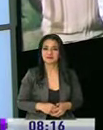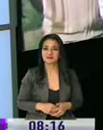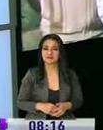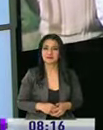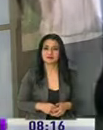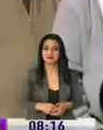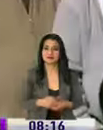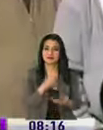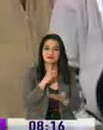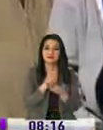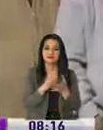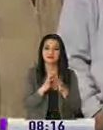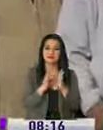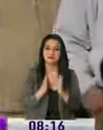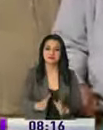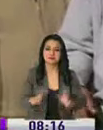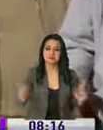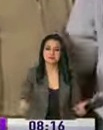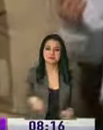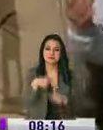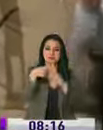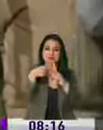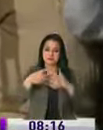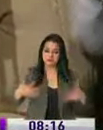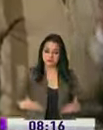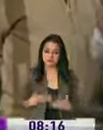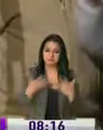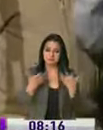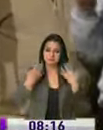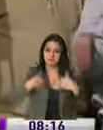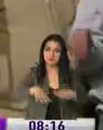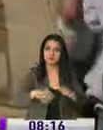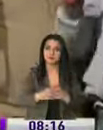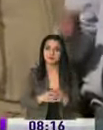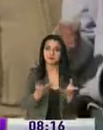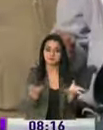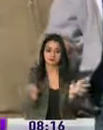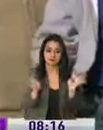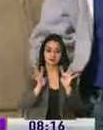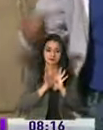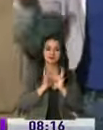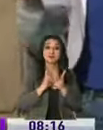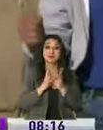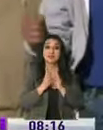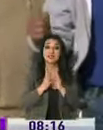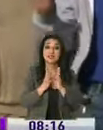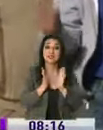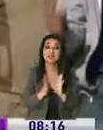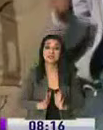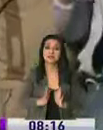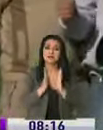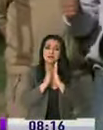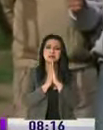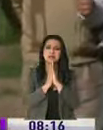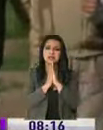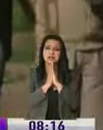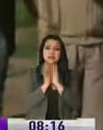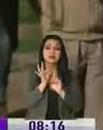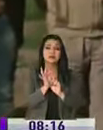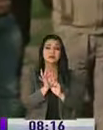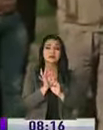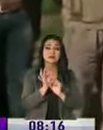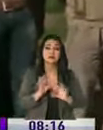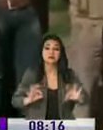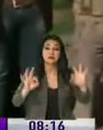Así es, Robert, las energías de arriba. Nosotros ya nos encontramos con los vecinos para esta solicitud tan importante que ellos tienen